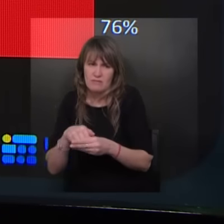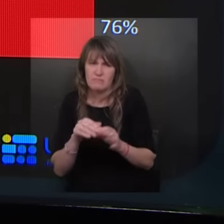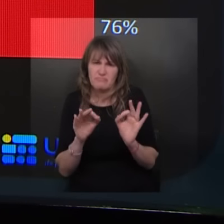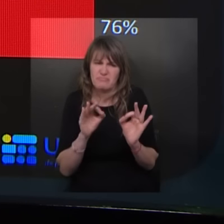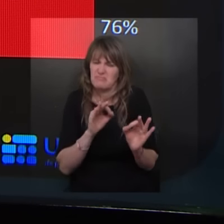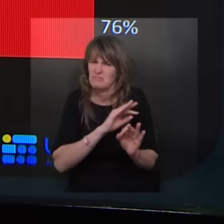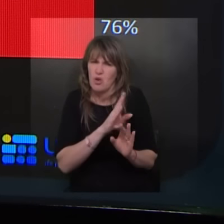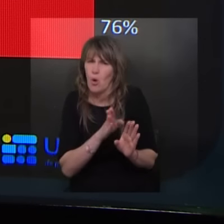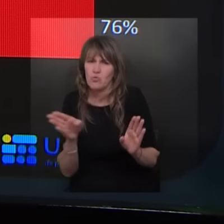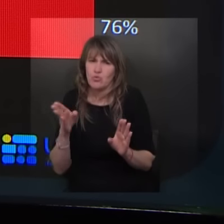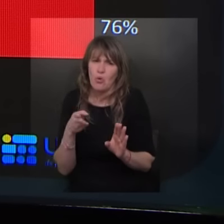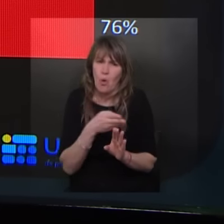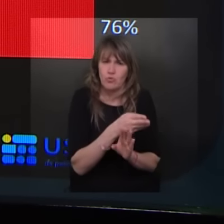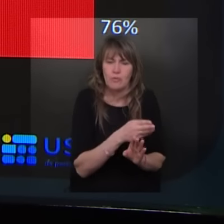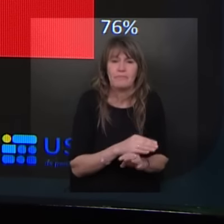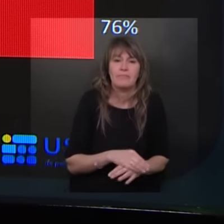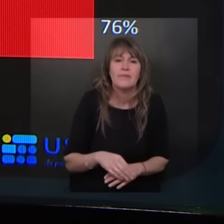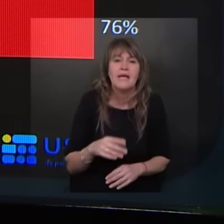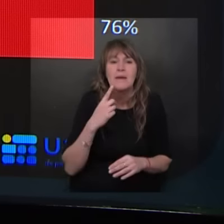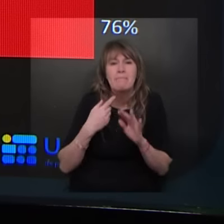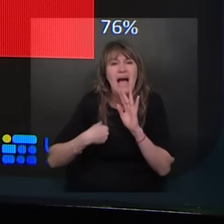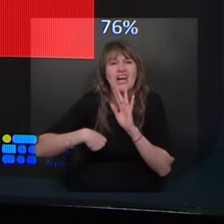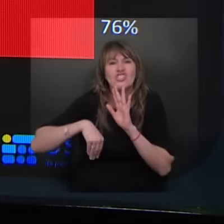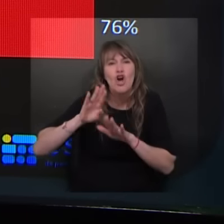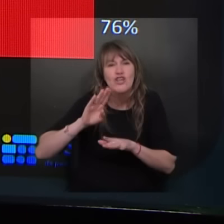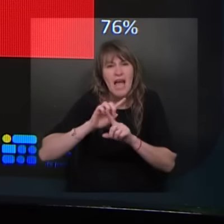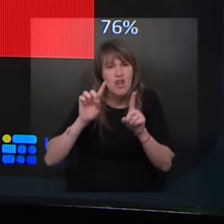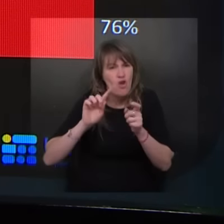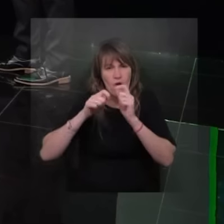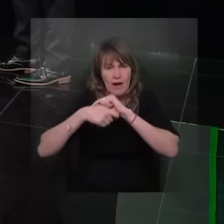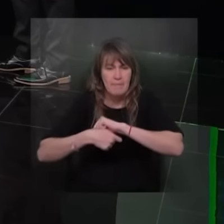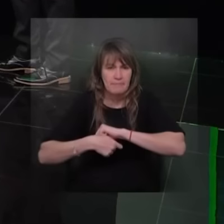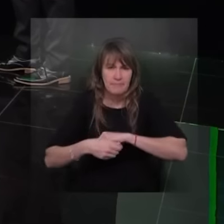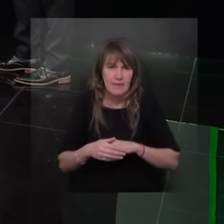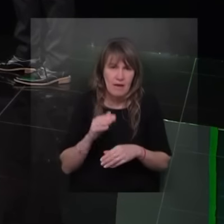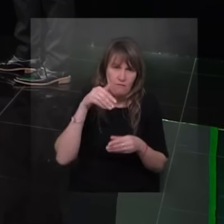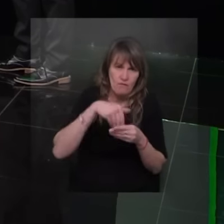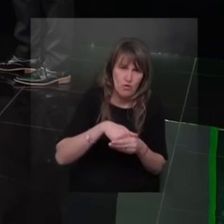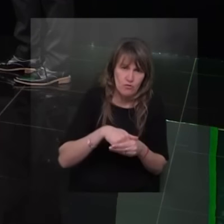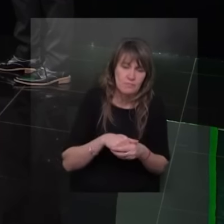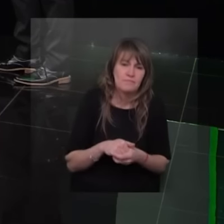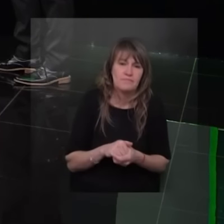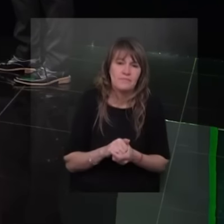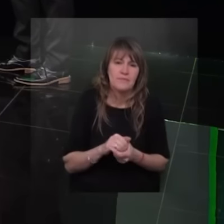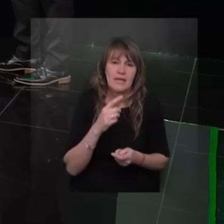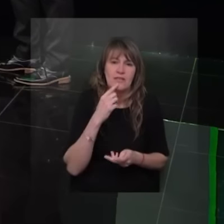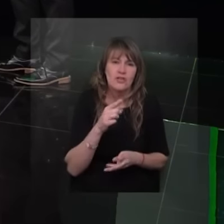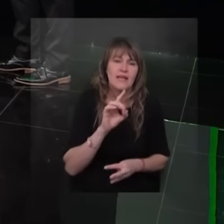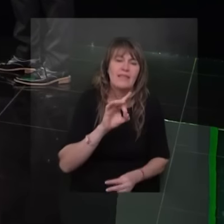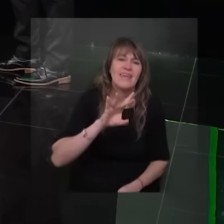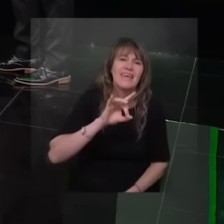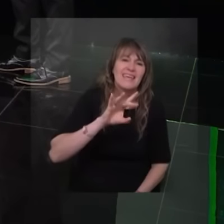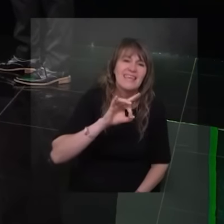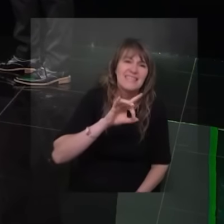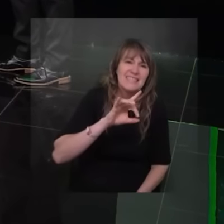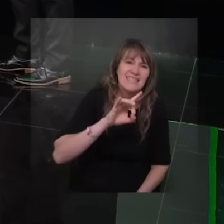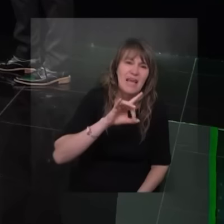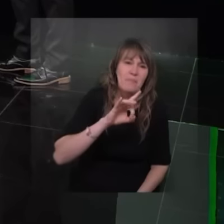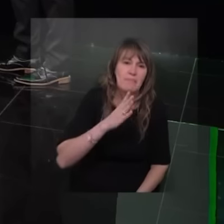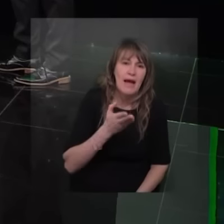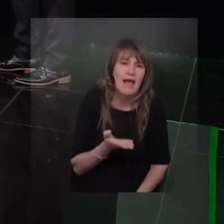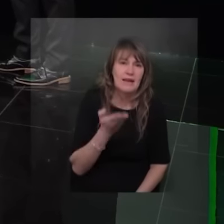día de hoy expresa que no cambiaría su voto a partir de estos resultados O sea que la pecera para los partidos está de La Barrita del 15 hacia arriba ahí está el voto